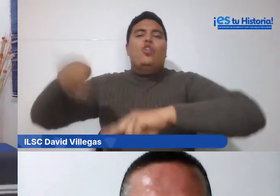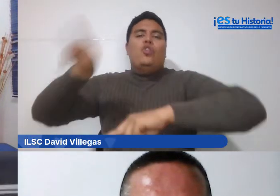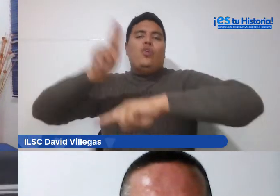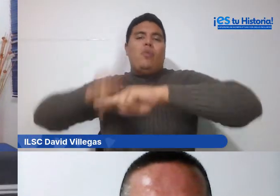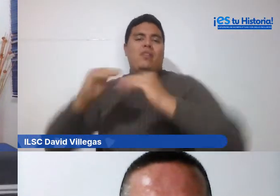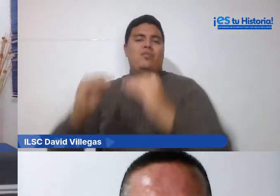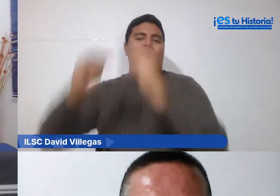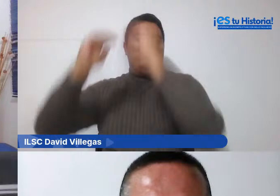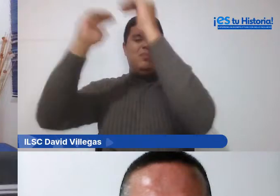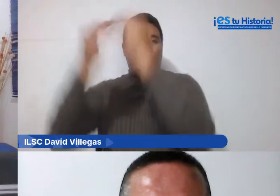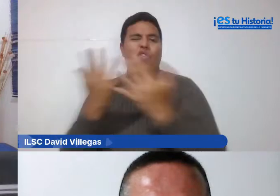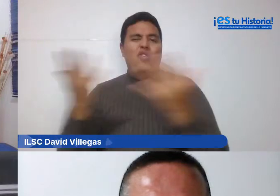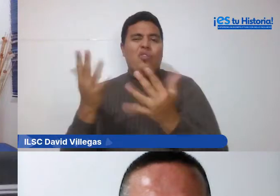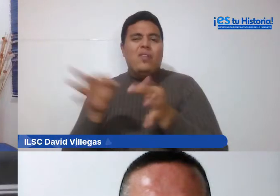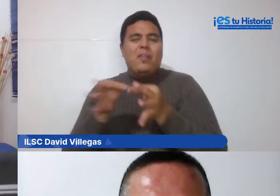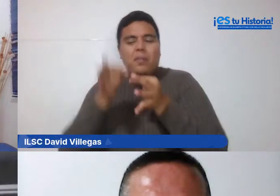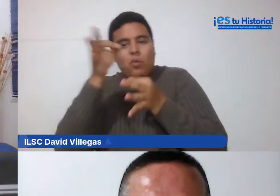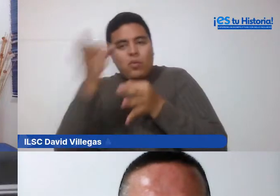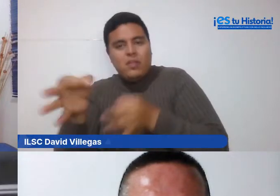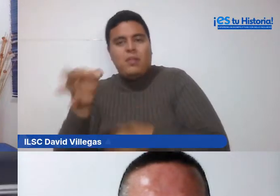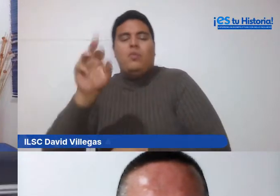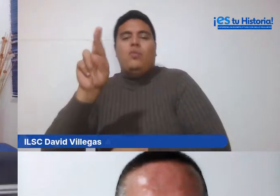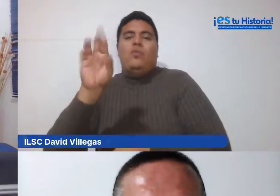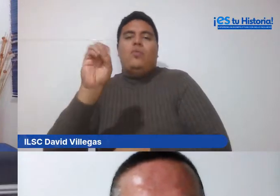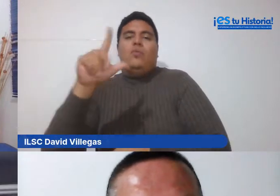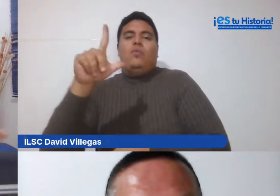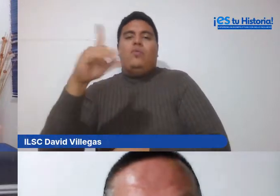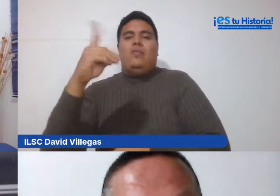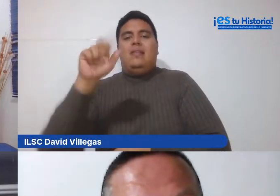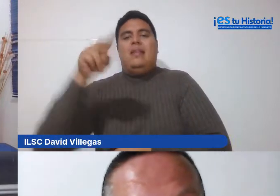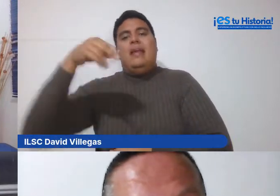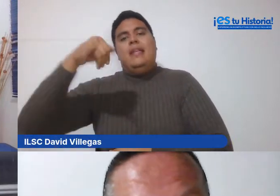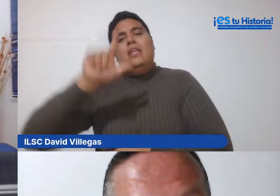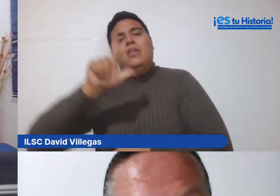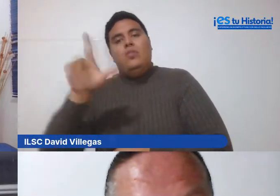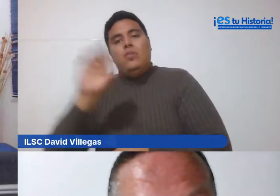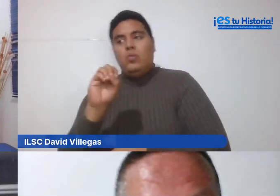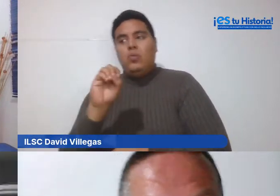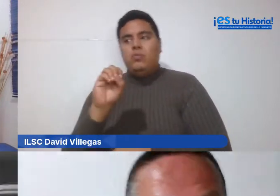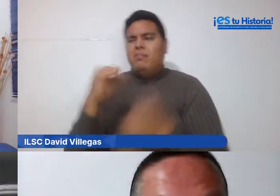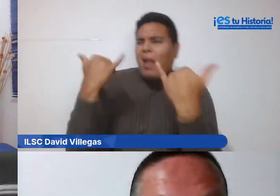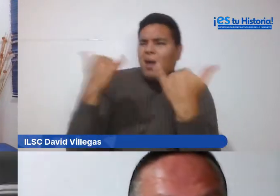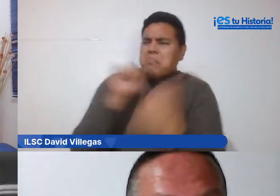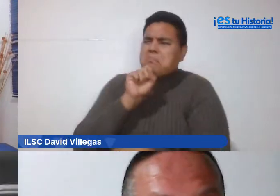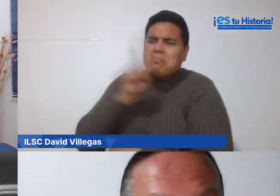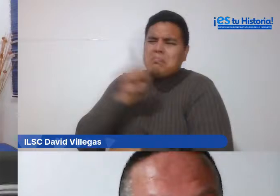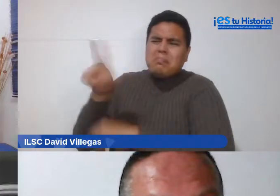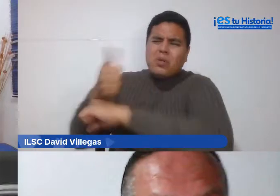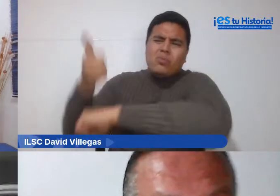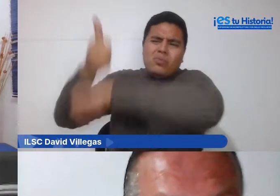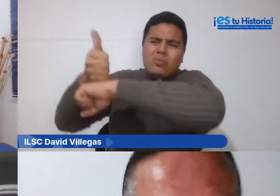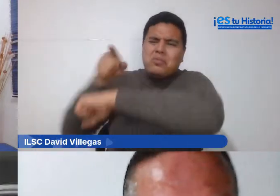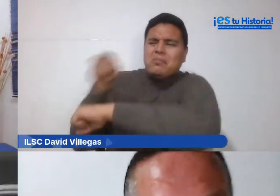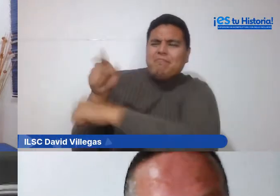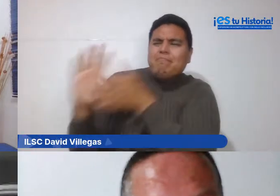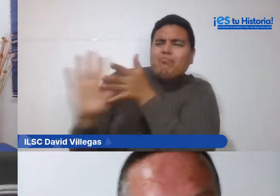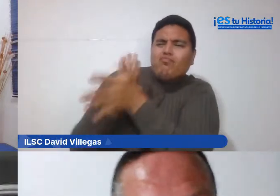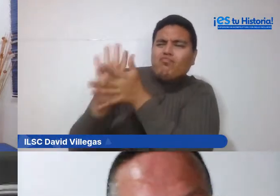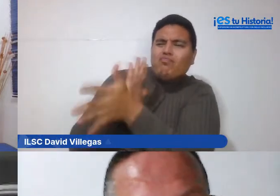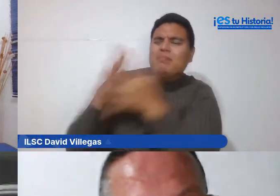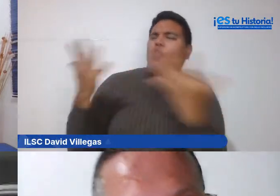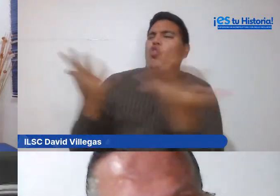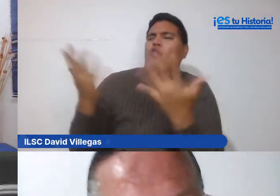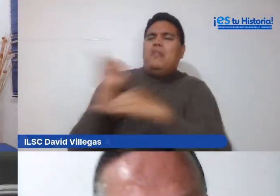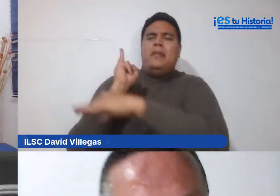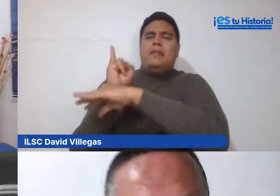gustaría escuchar al rector en este momento que nos cuente un poco sobre, primero, sobre la institución. Cuéntenos de la institución, dónde está